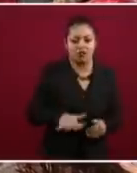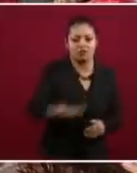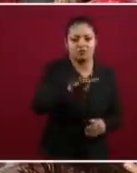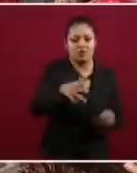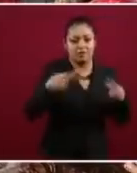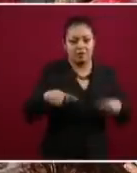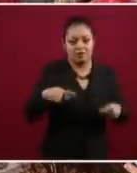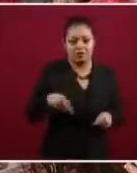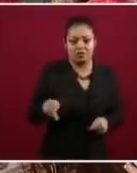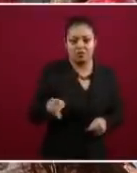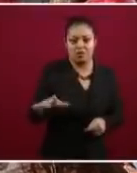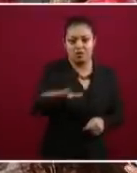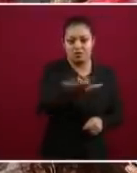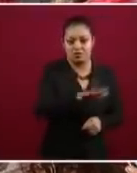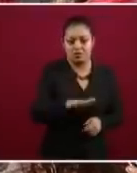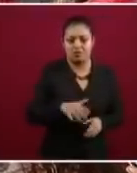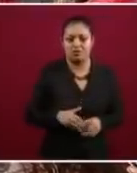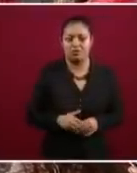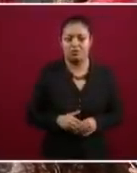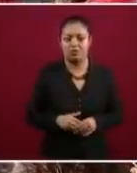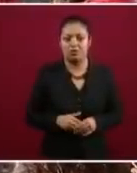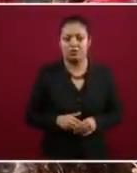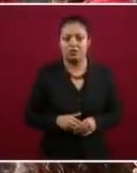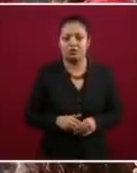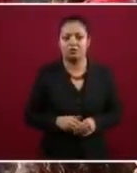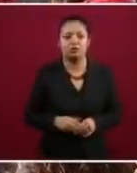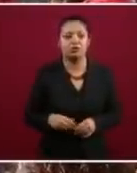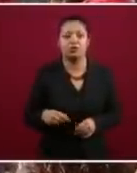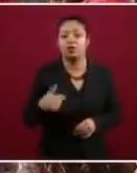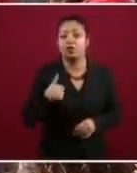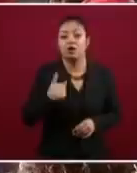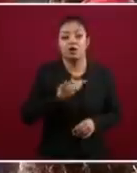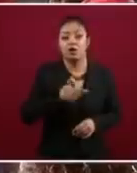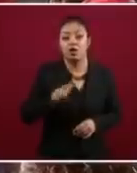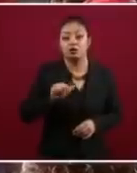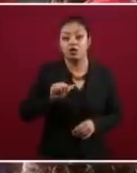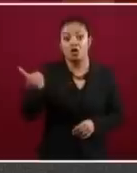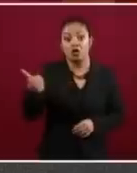No les gusta a mis adversarios que yo diga,